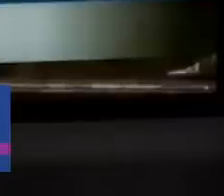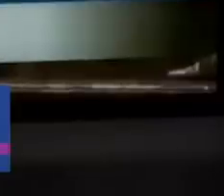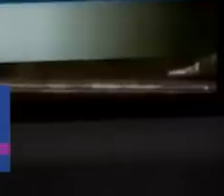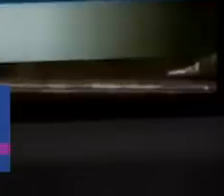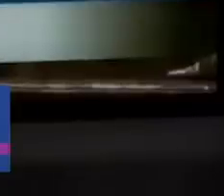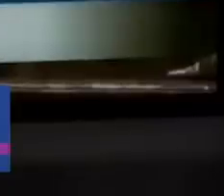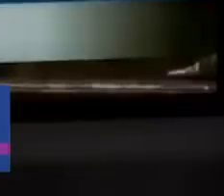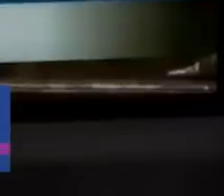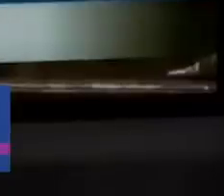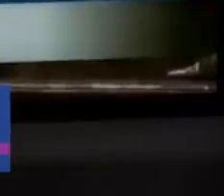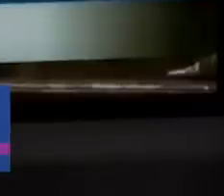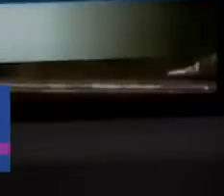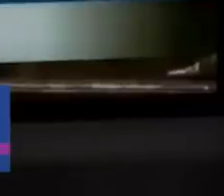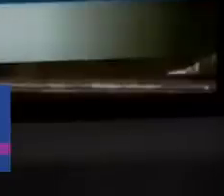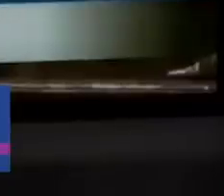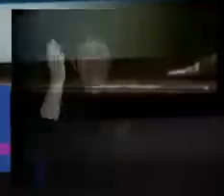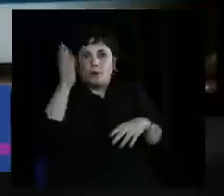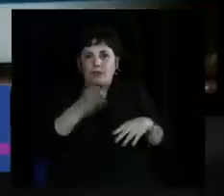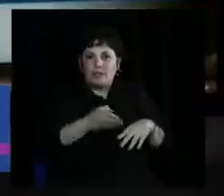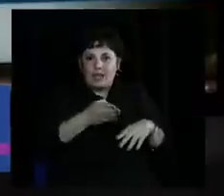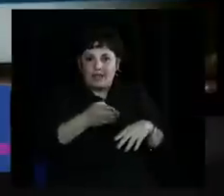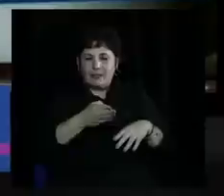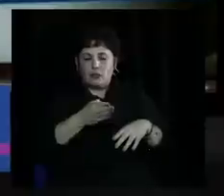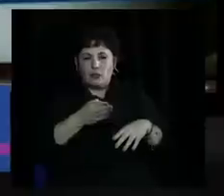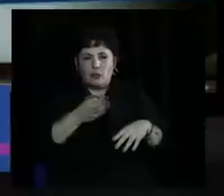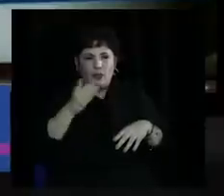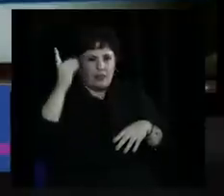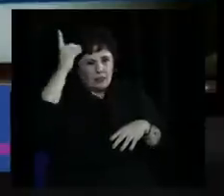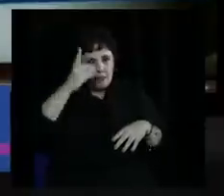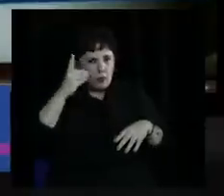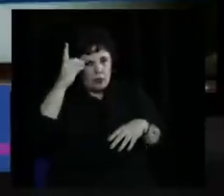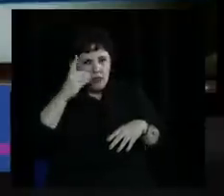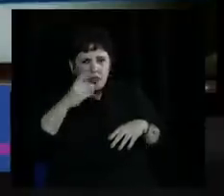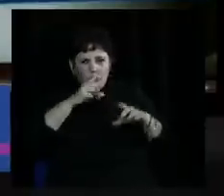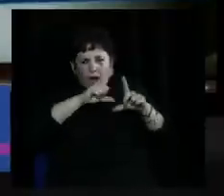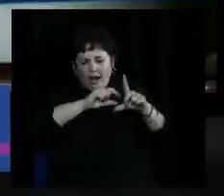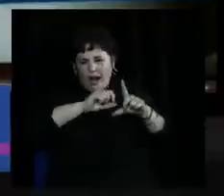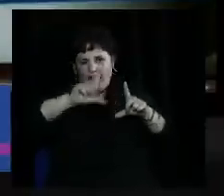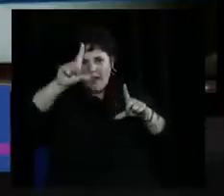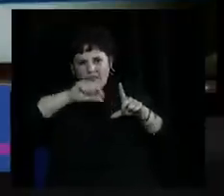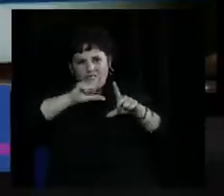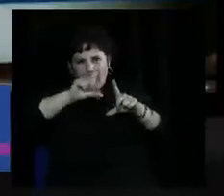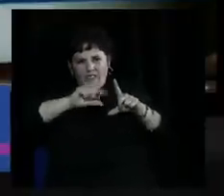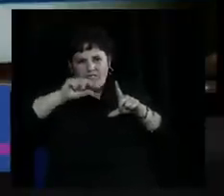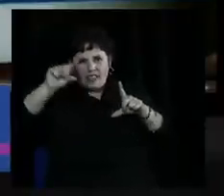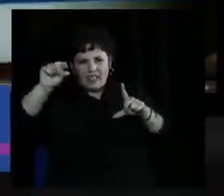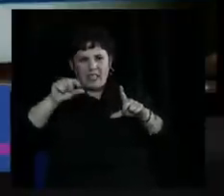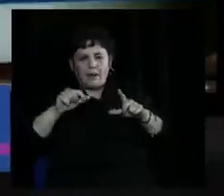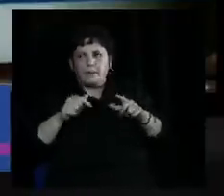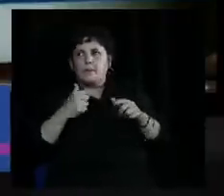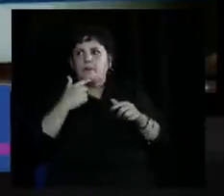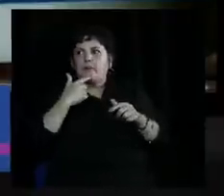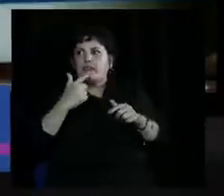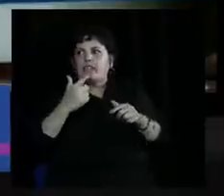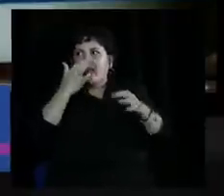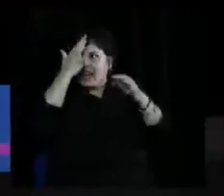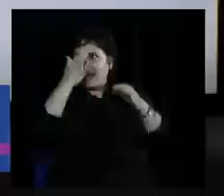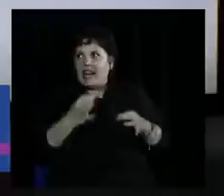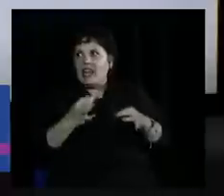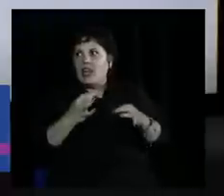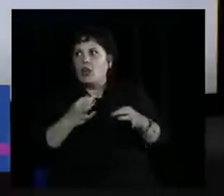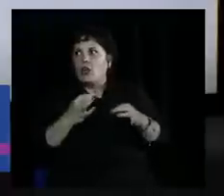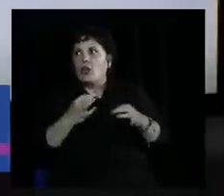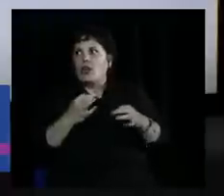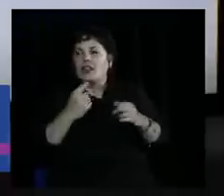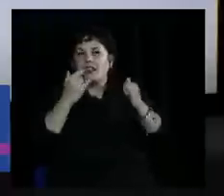El 71% de los legisladores, no sé si tenemos la gráfica para mostrarla. Yo creo que tengo. Pero creo que capaz que la